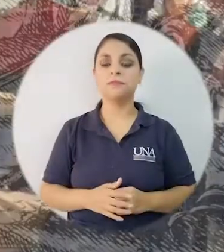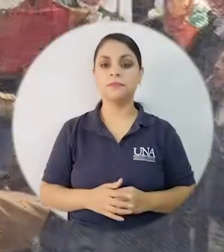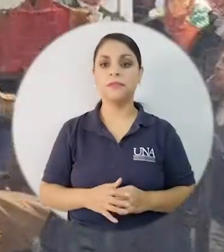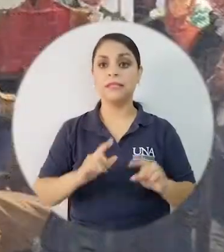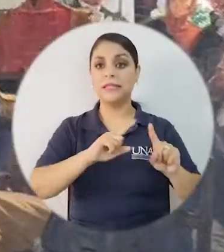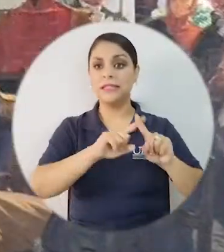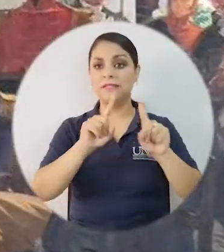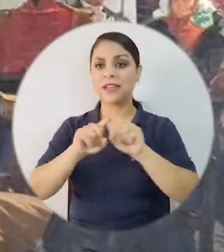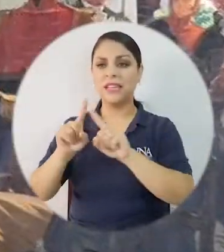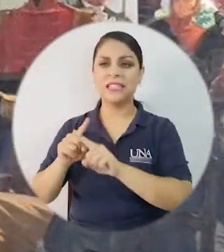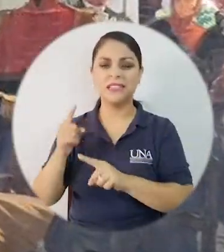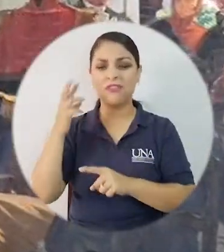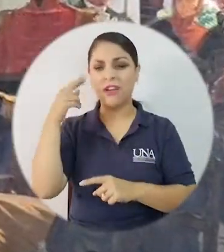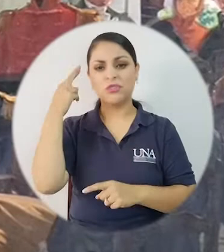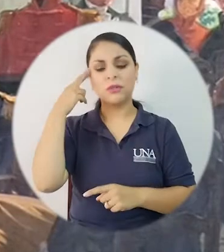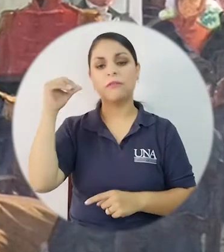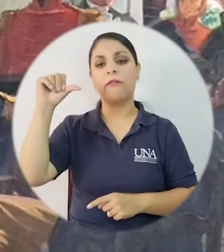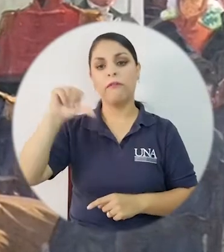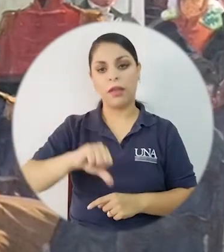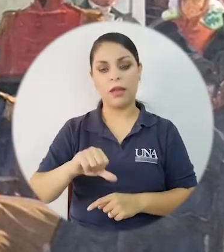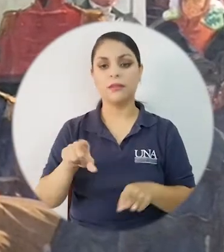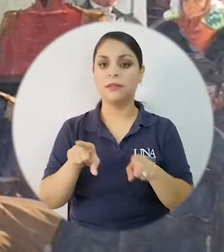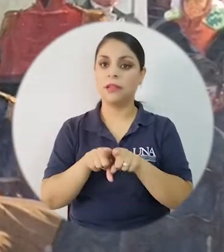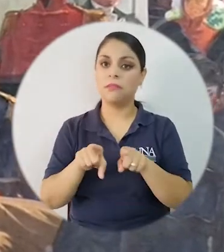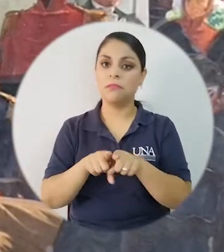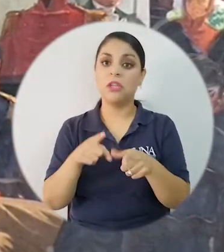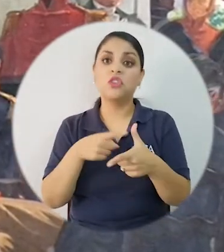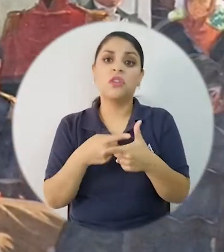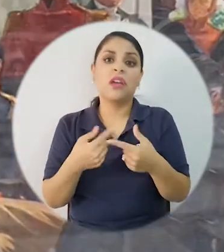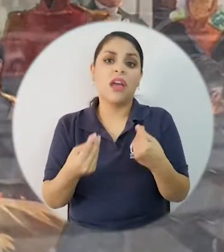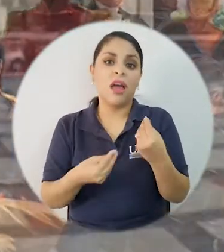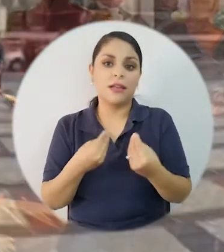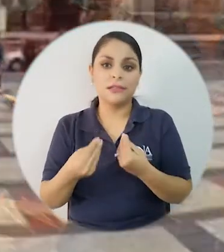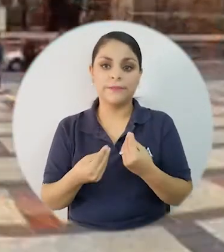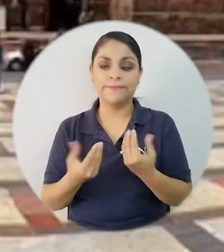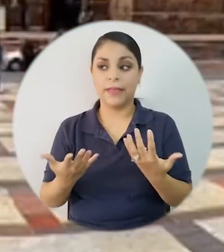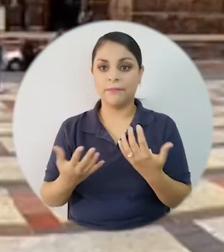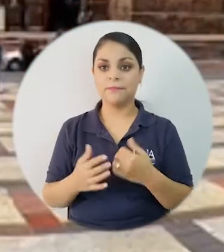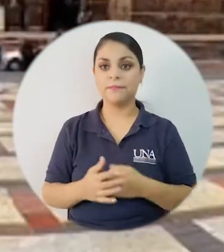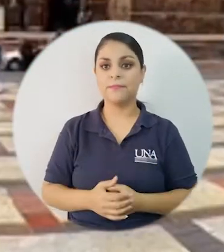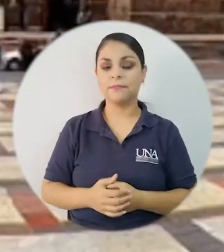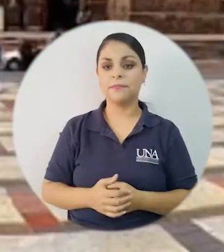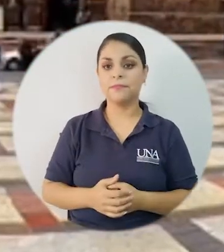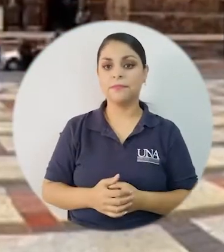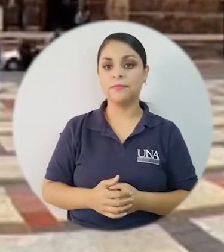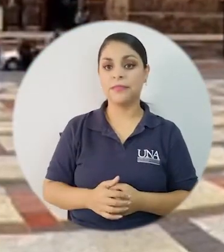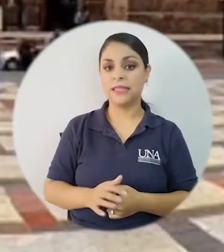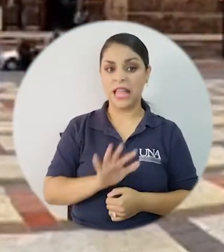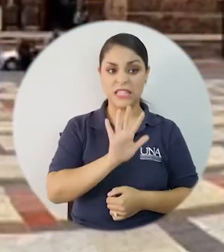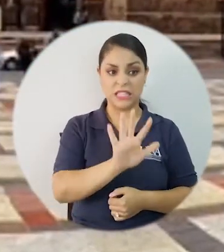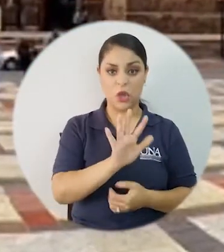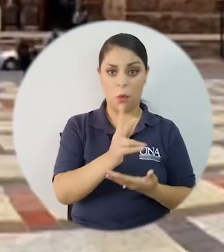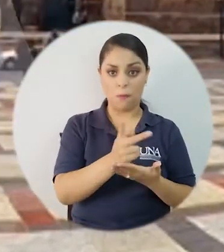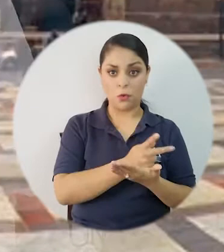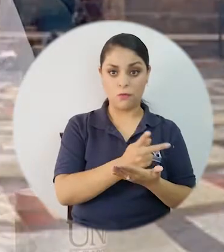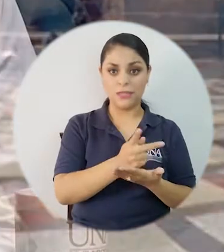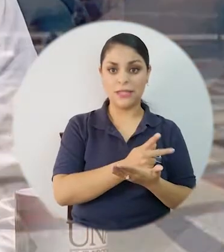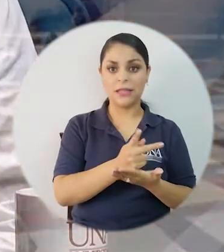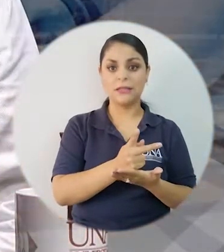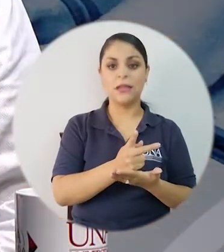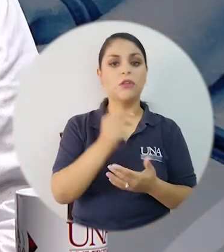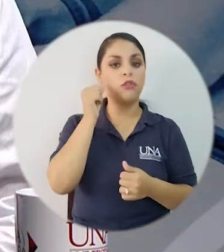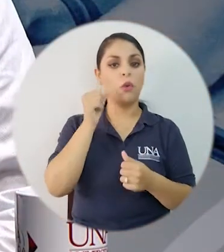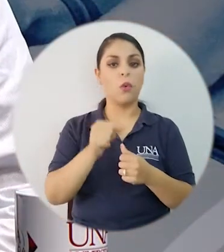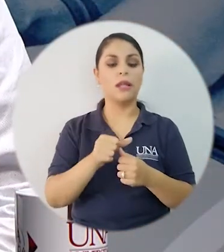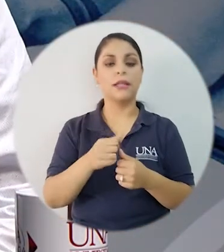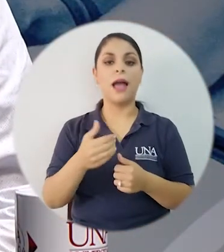una amplitud de motivos, también fracasa. Y entonces ahí es donde queda la determinación de que las 5 provincias, teniendo